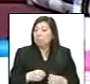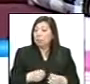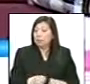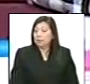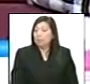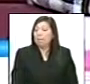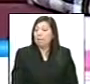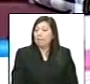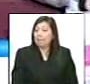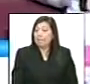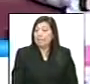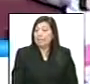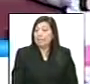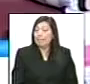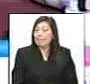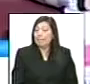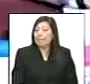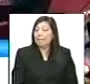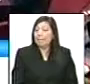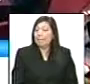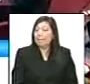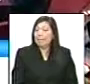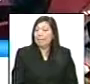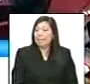criterio, presidenta. Gracias.